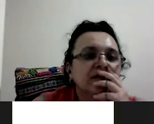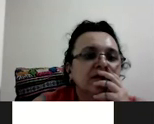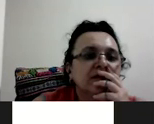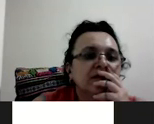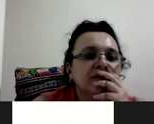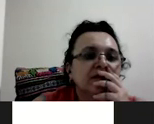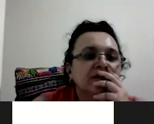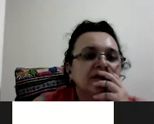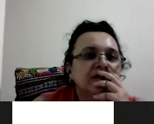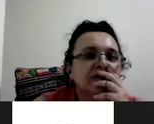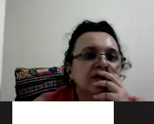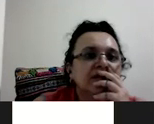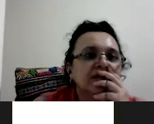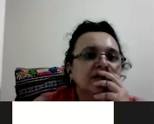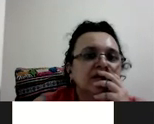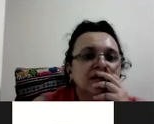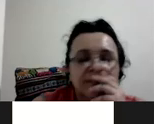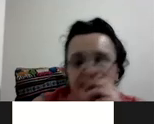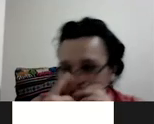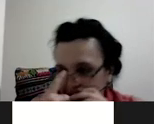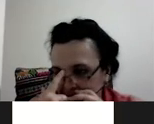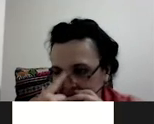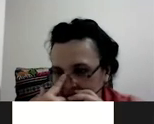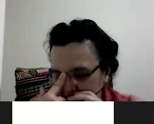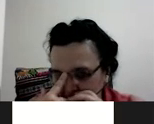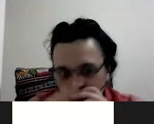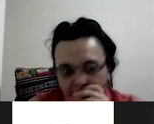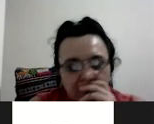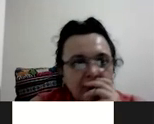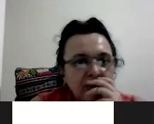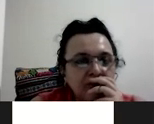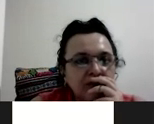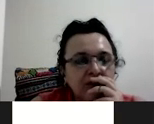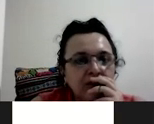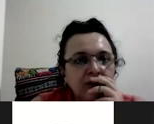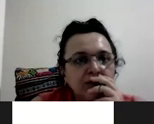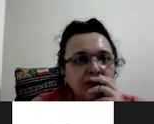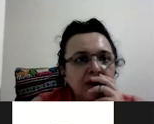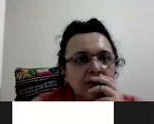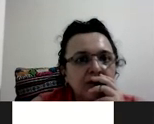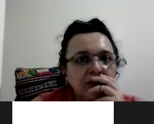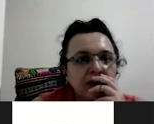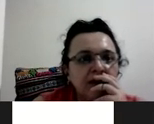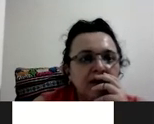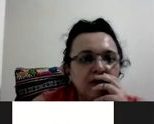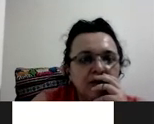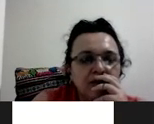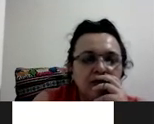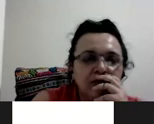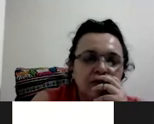costado ponerme al día en la plataforma y hay un tema que sí me ha costado mucho entenderlo. Creo que usted, todavía mejor. Usted es